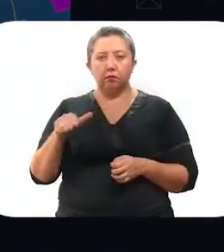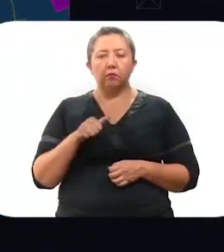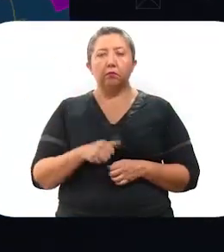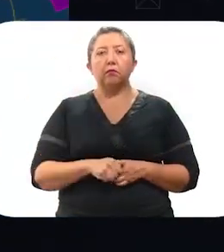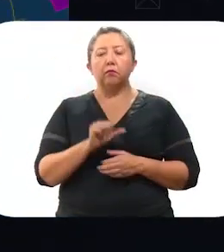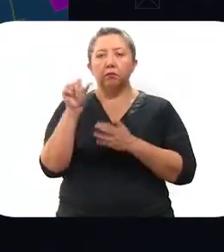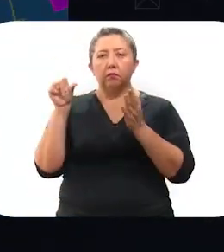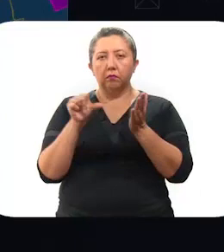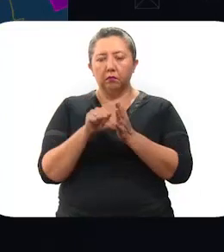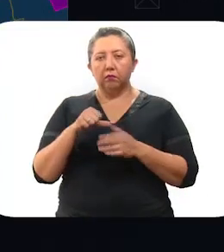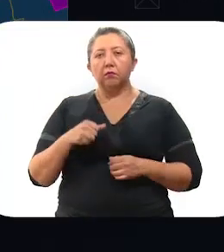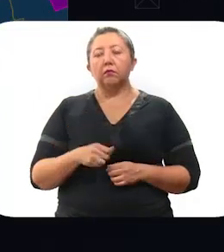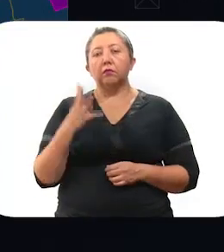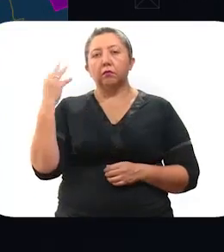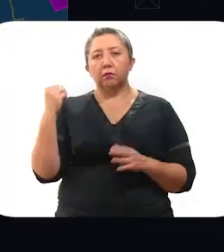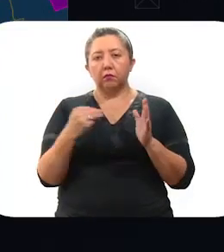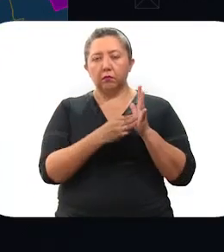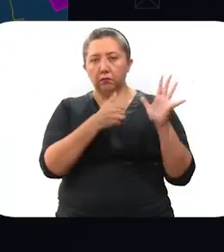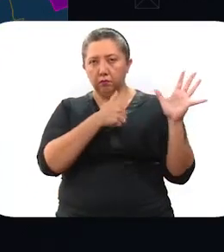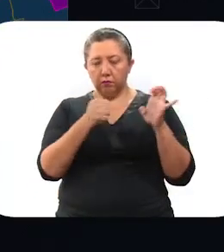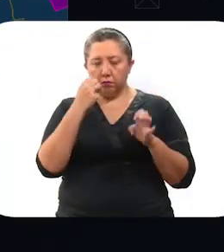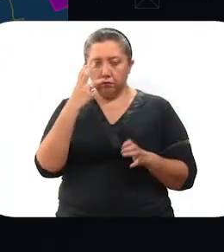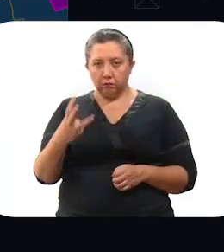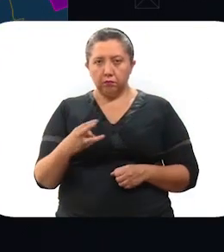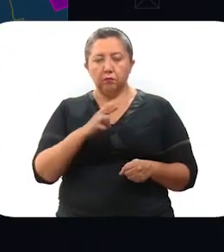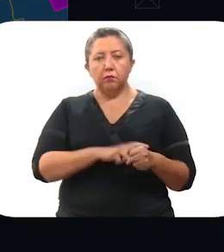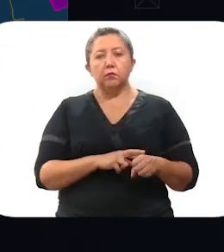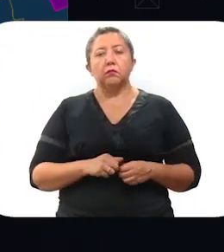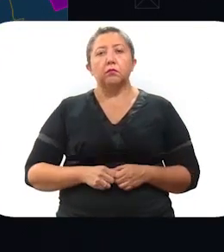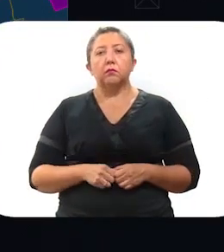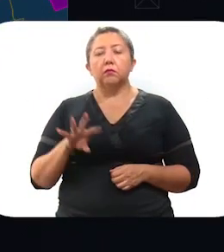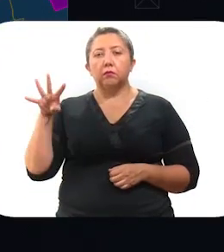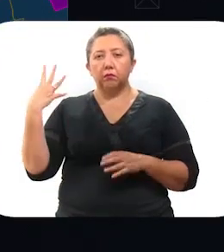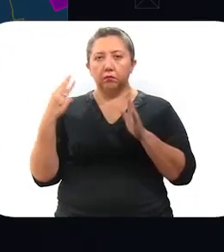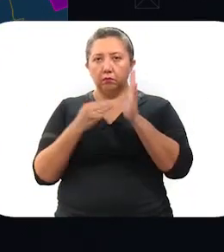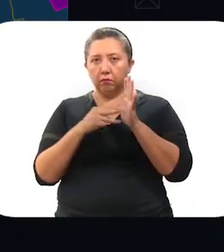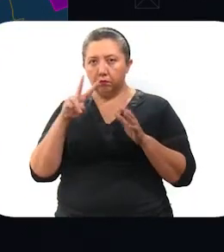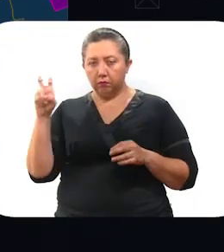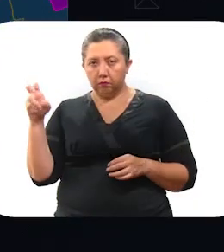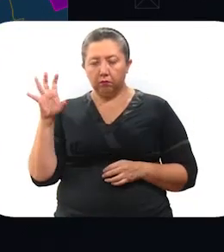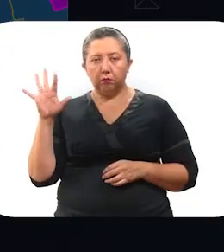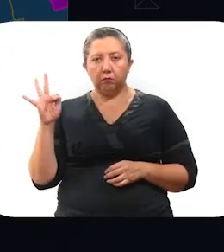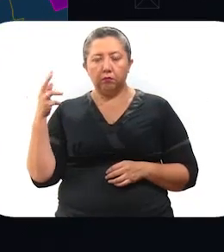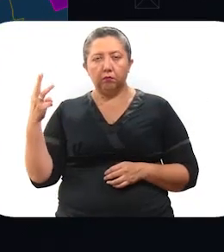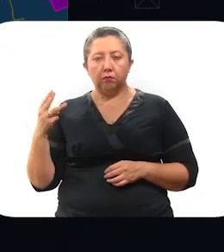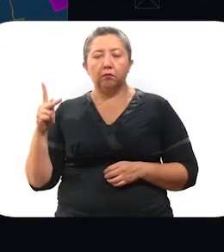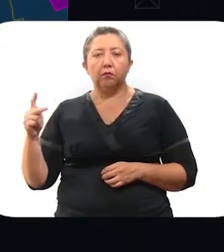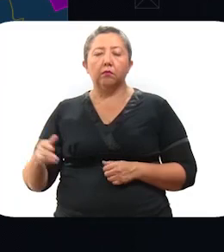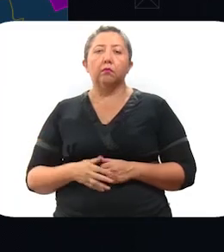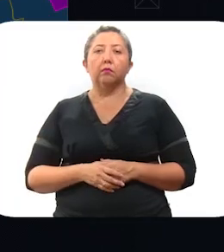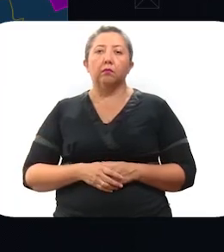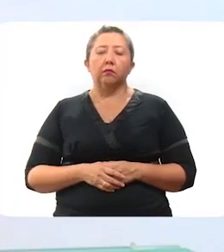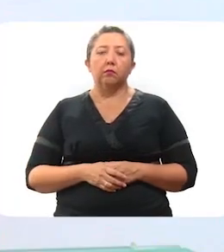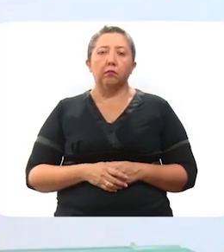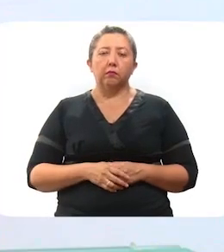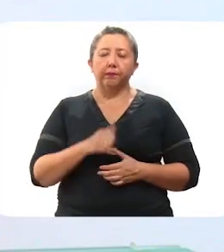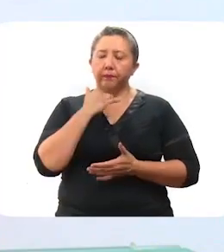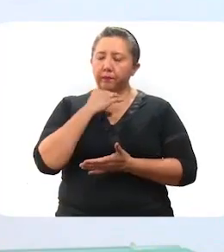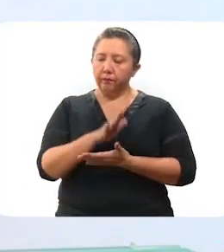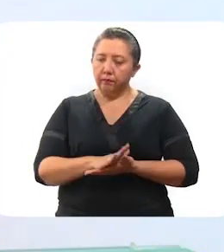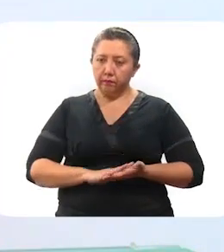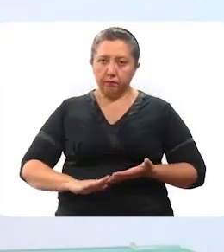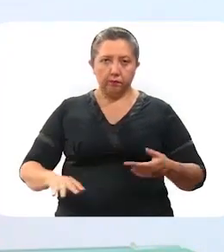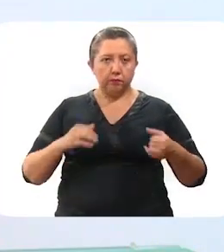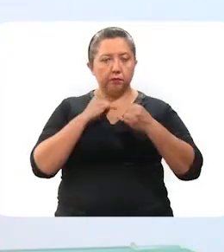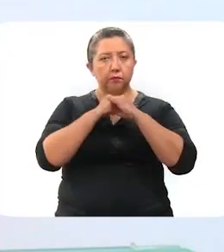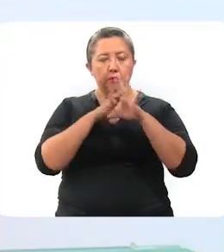en la zona centro, 9.603 en la zona sur, 14.243 en la zona poniente.